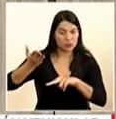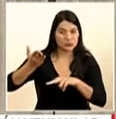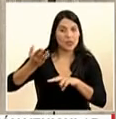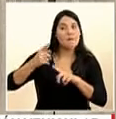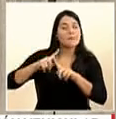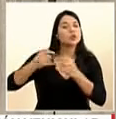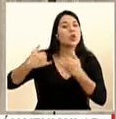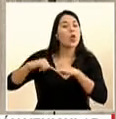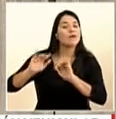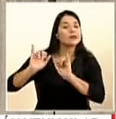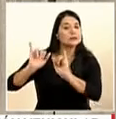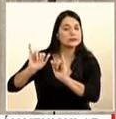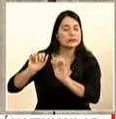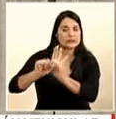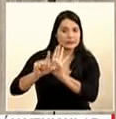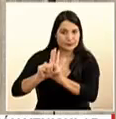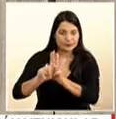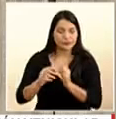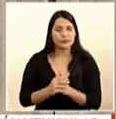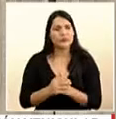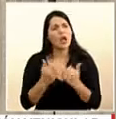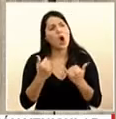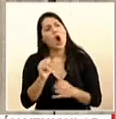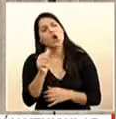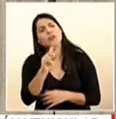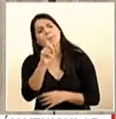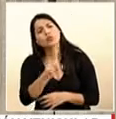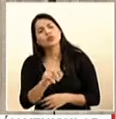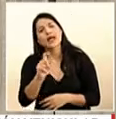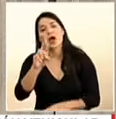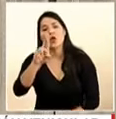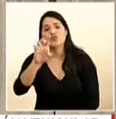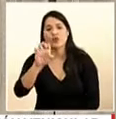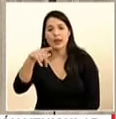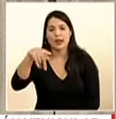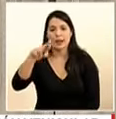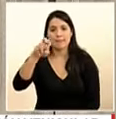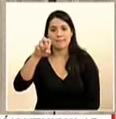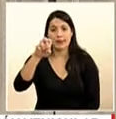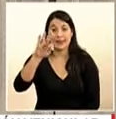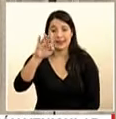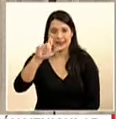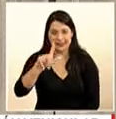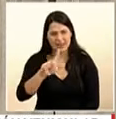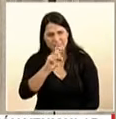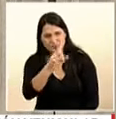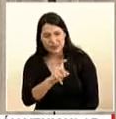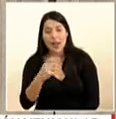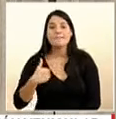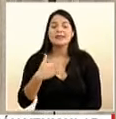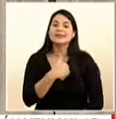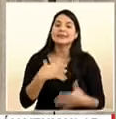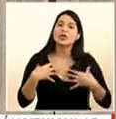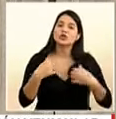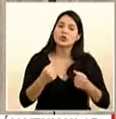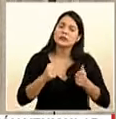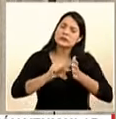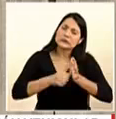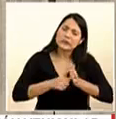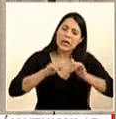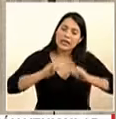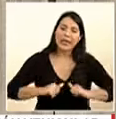parte de noticias repretel también una consulta reiterada por medios de comunicación regional el ministerio de salud ha insistido en quedarse en casa